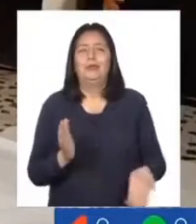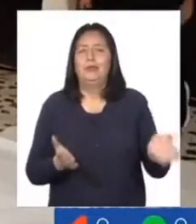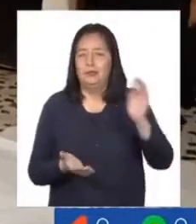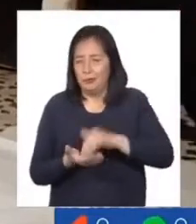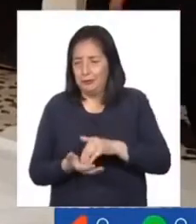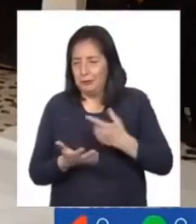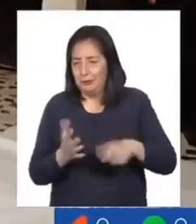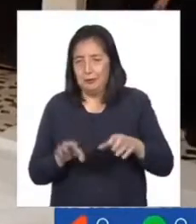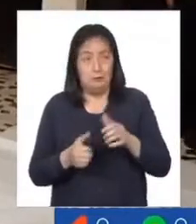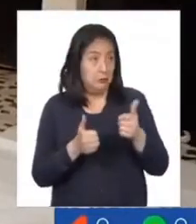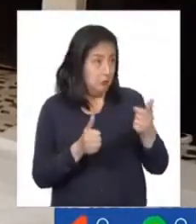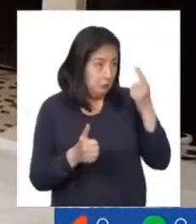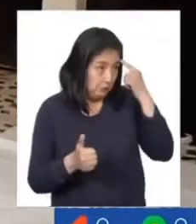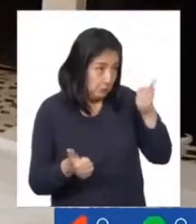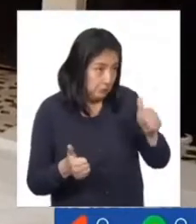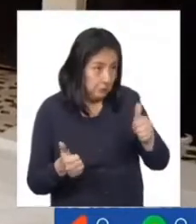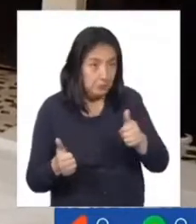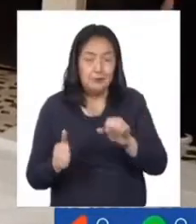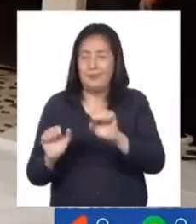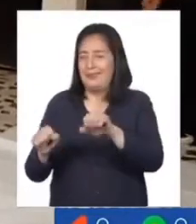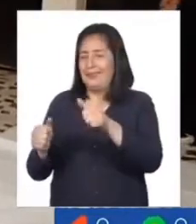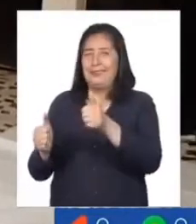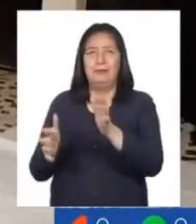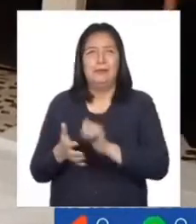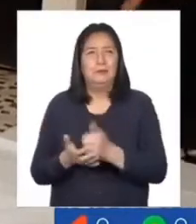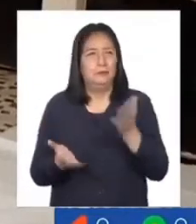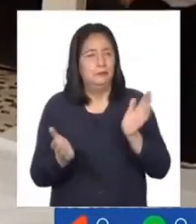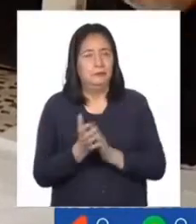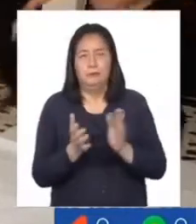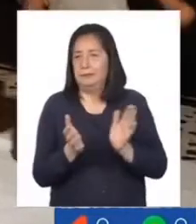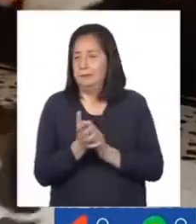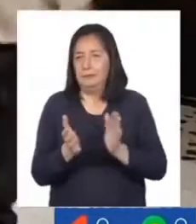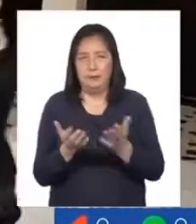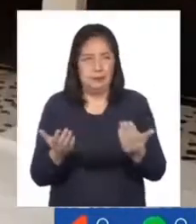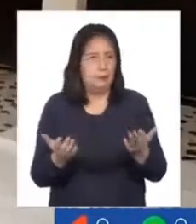nuestra actividad. ¿Qué les parece? ¡Bien! ¡Bien, vamos!